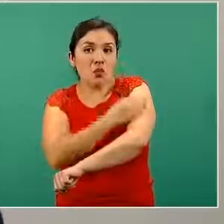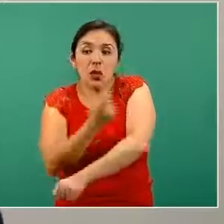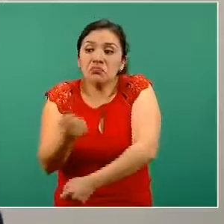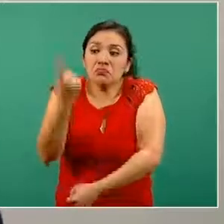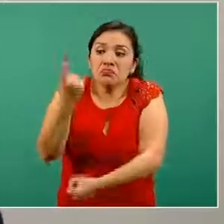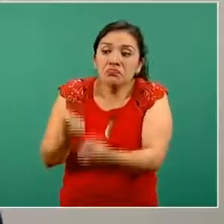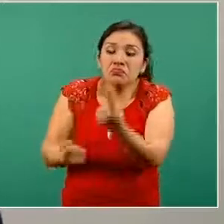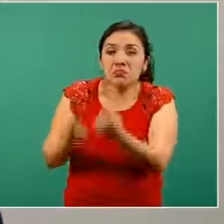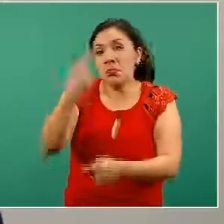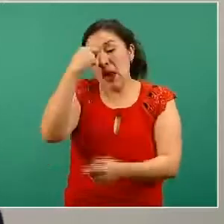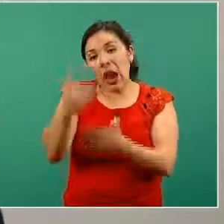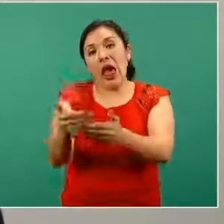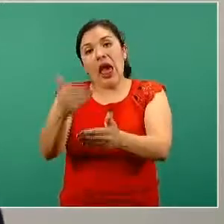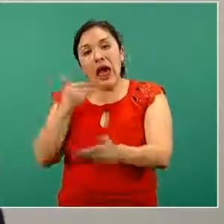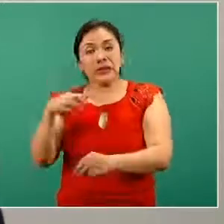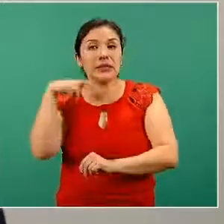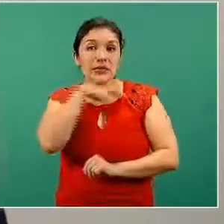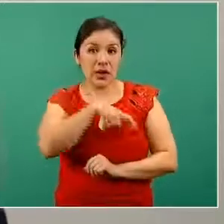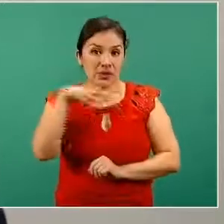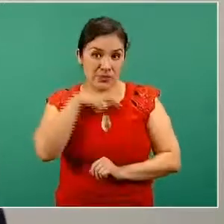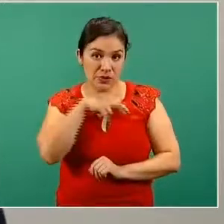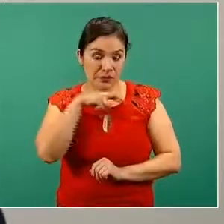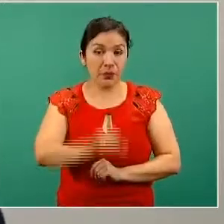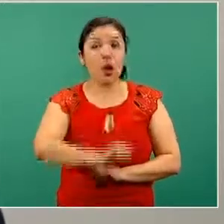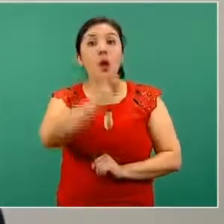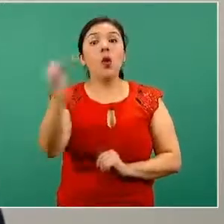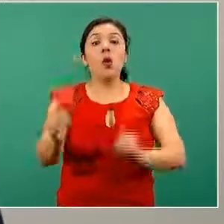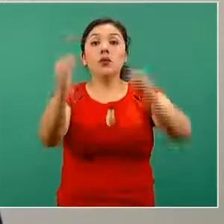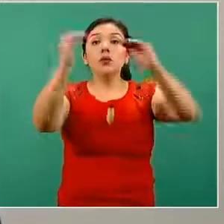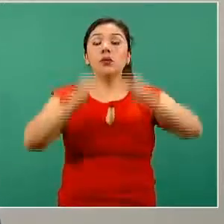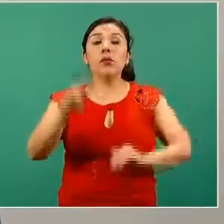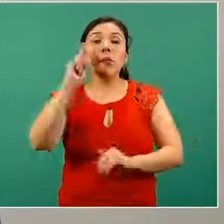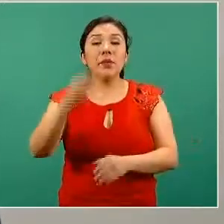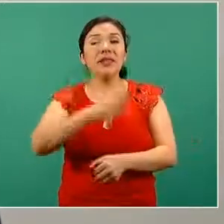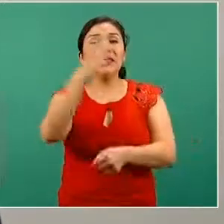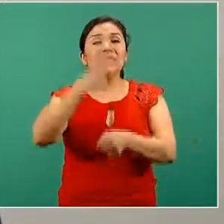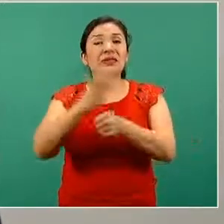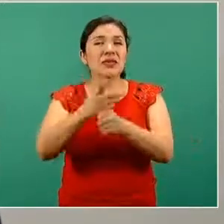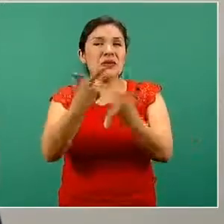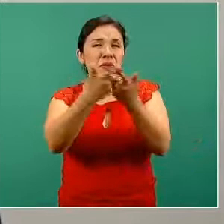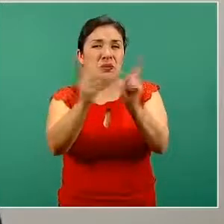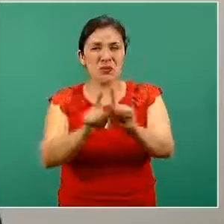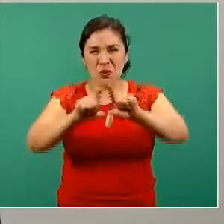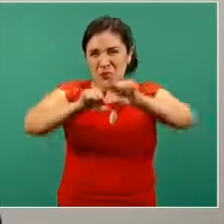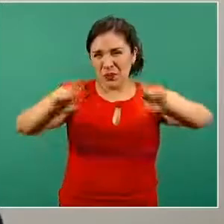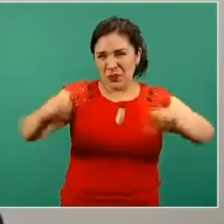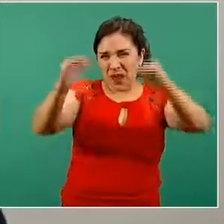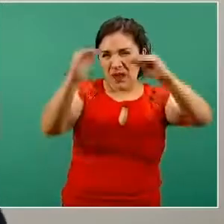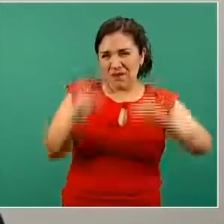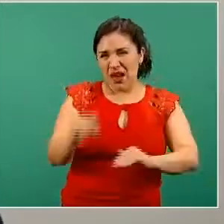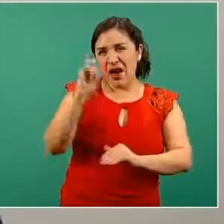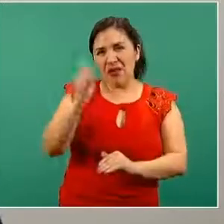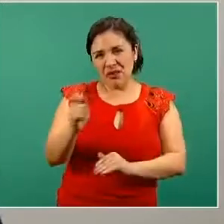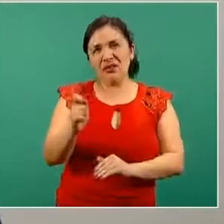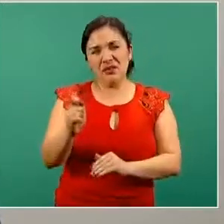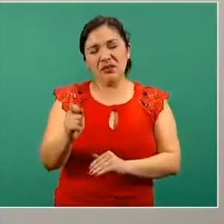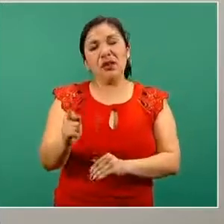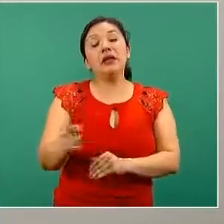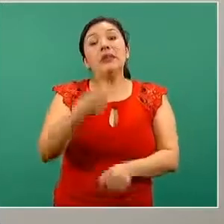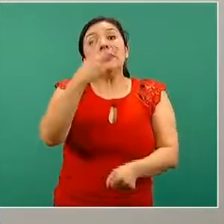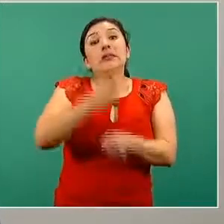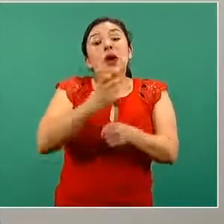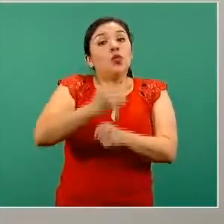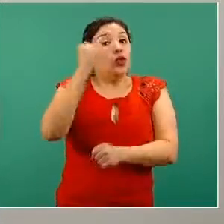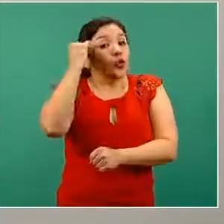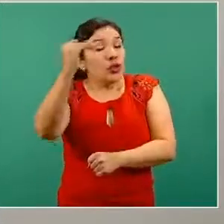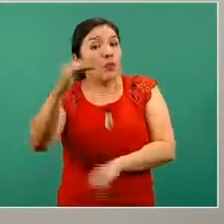hacerlo oportunamente. Y luego estamos el tercer grupo que aparece en la gráfica, pero que es la segunda